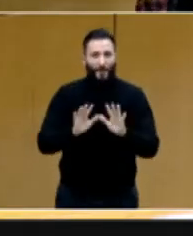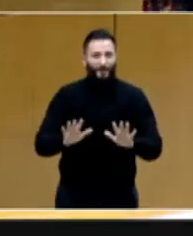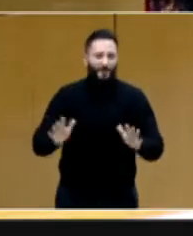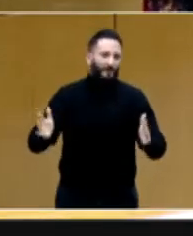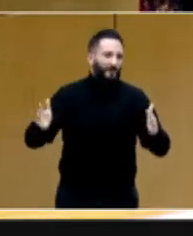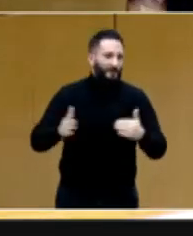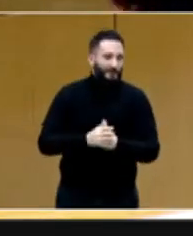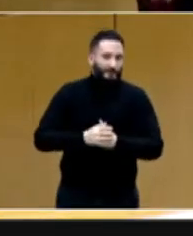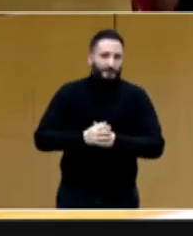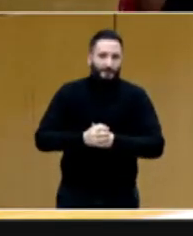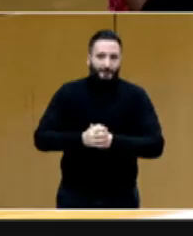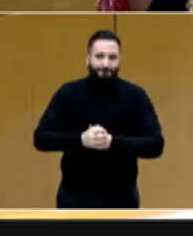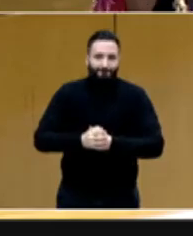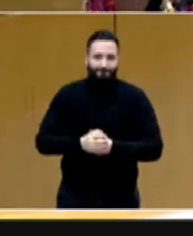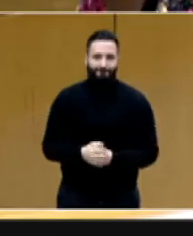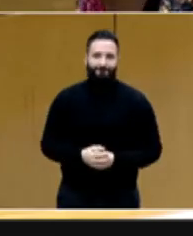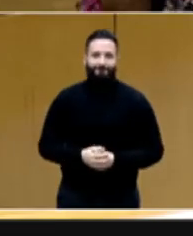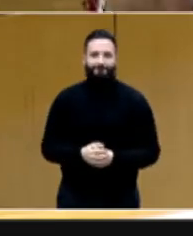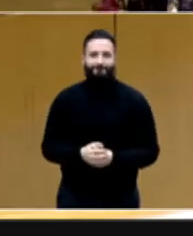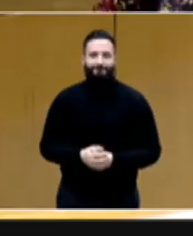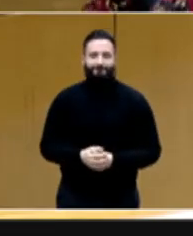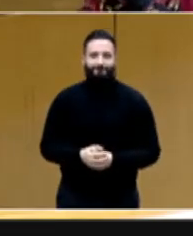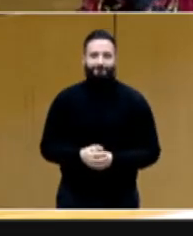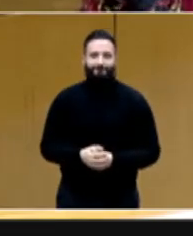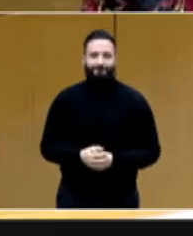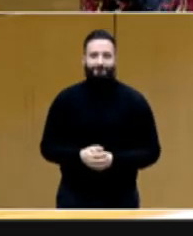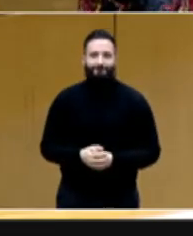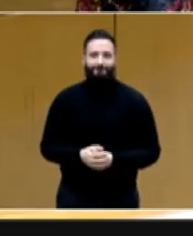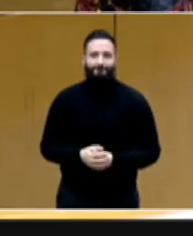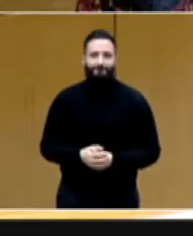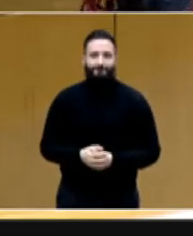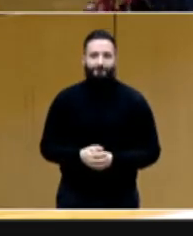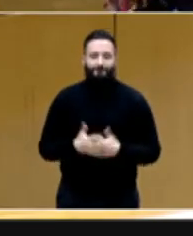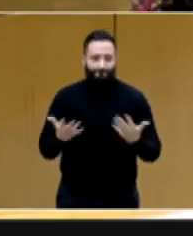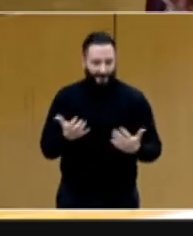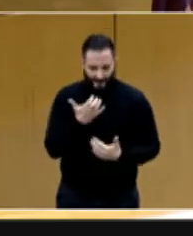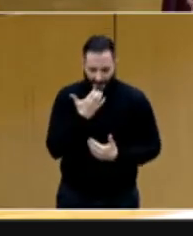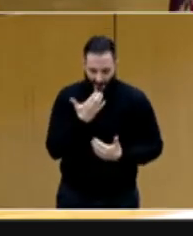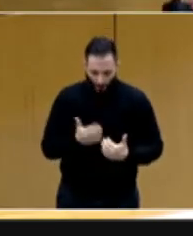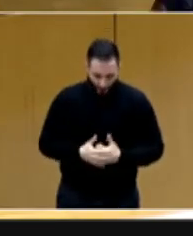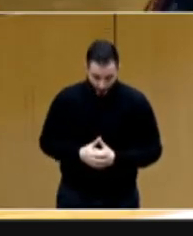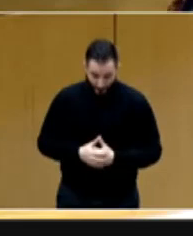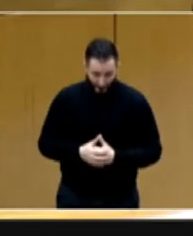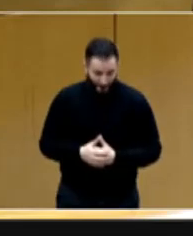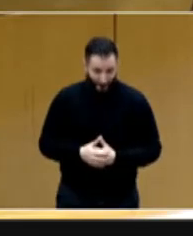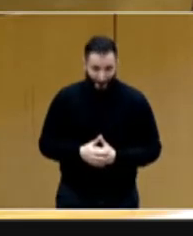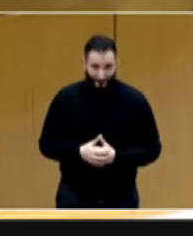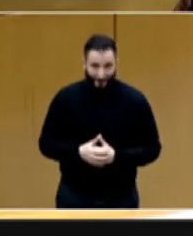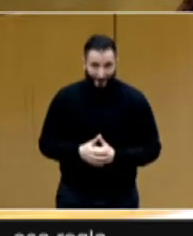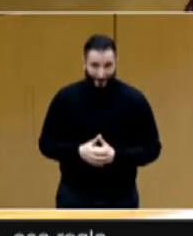esa regla pues se tiene que adaptar un ejemplo es más claro